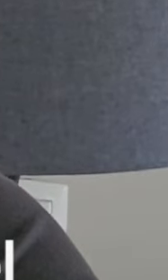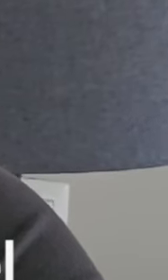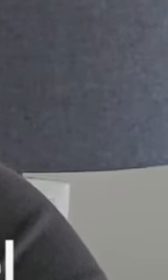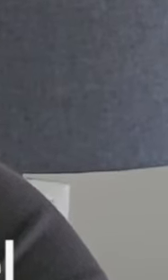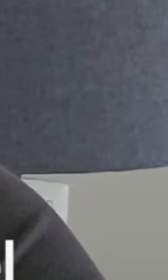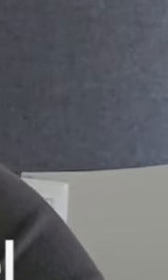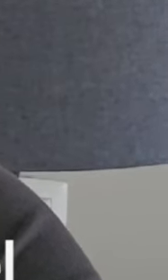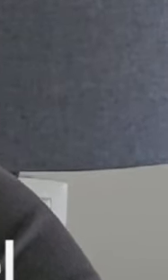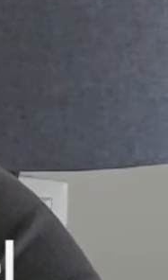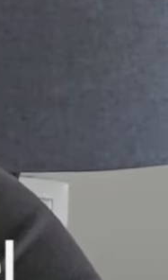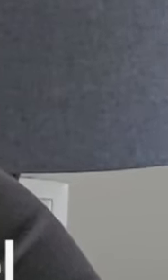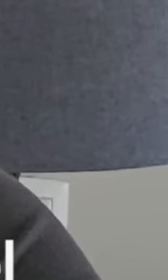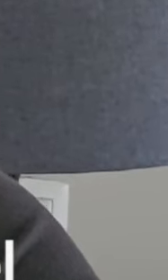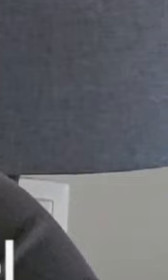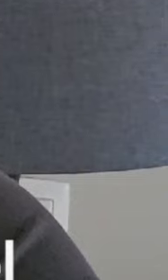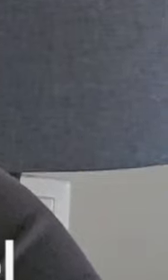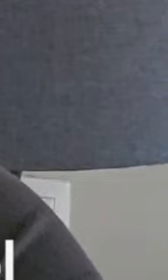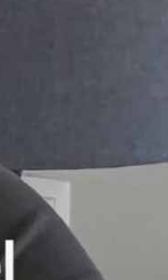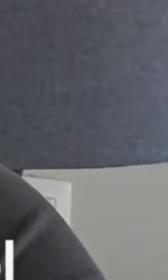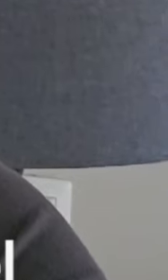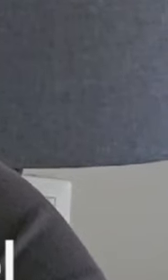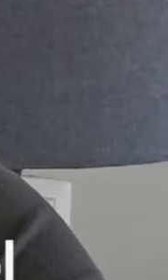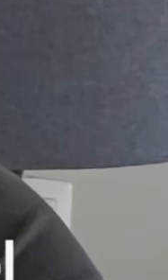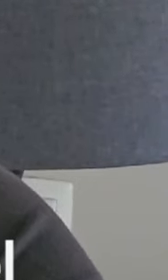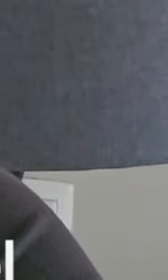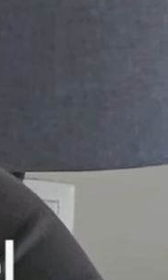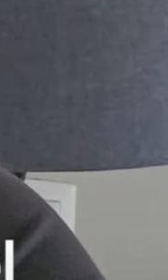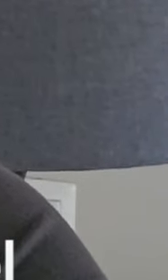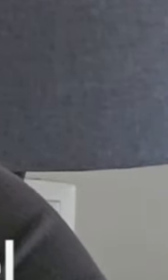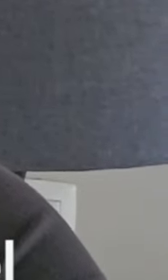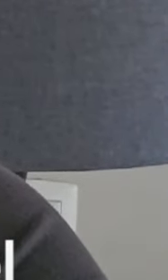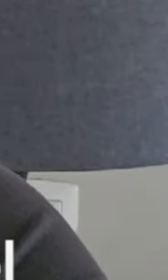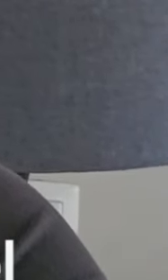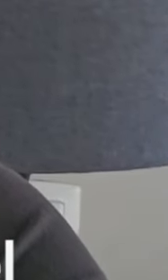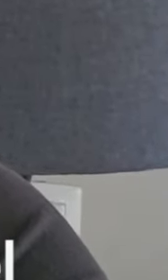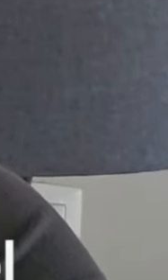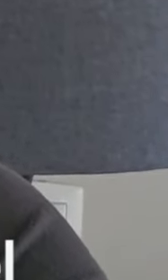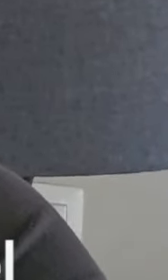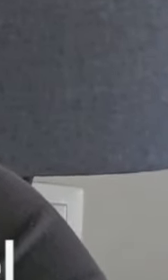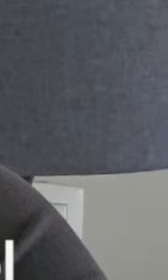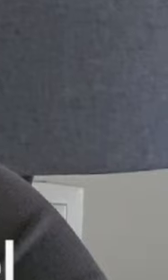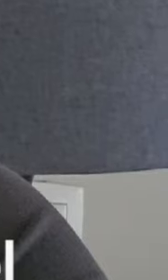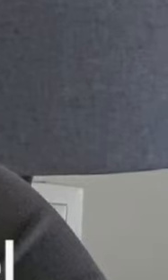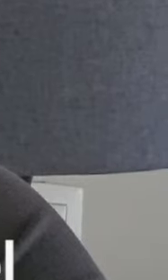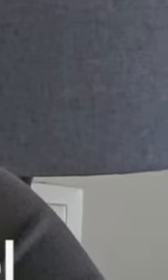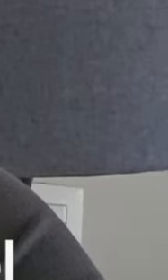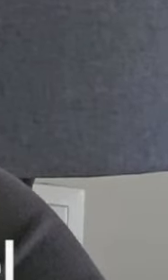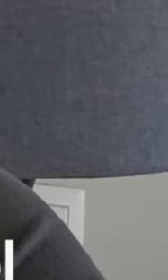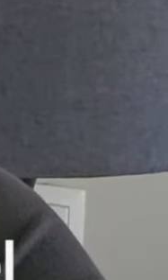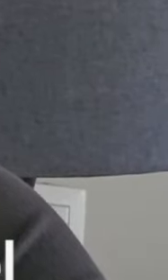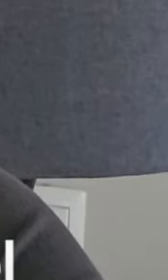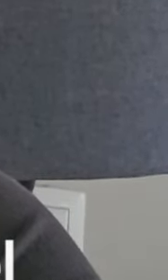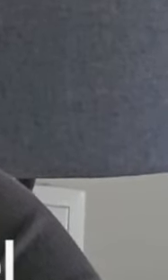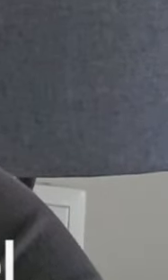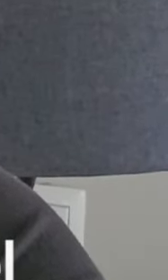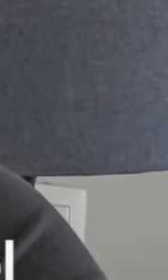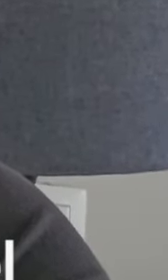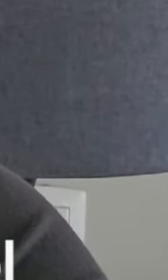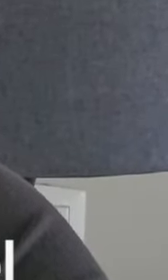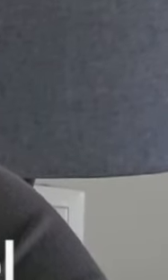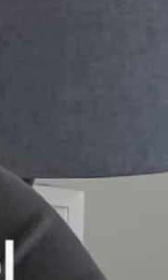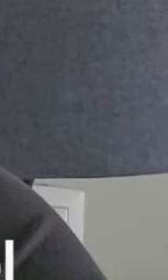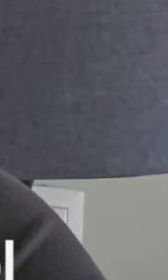relocalización, para producir bienes que se consumen también en Norteamérica. Hay que destacar que aquí se hacen